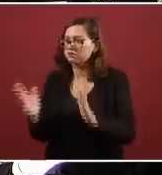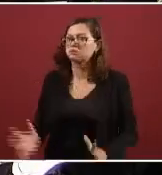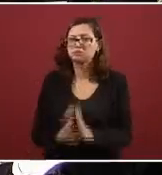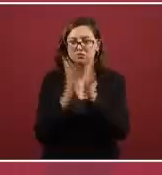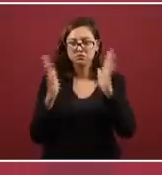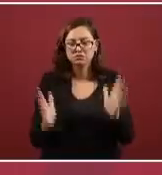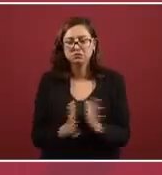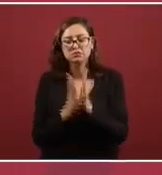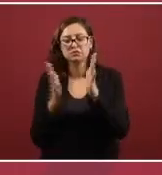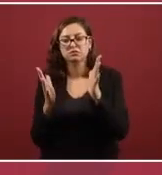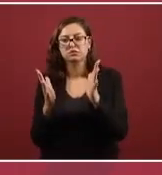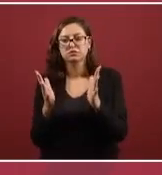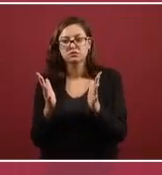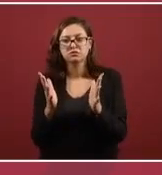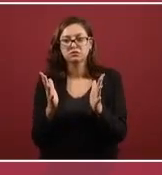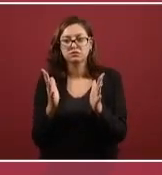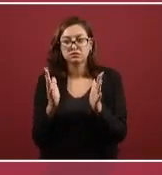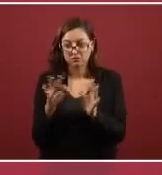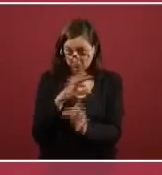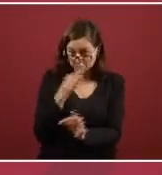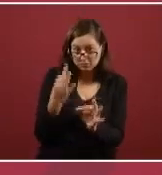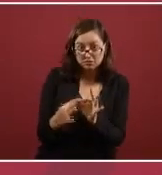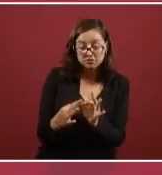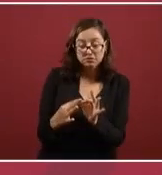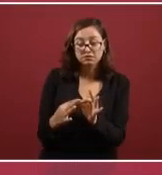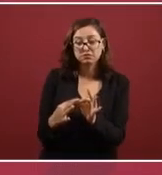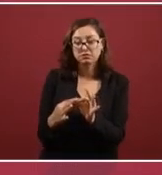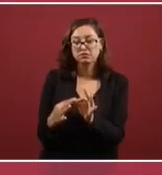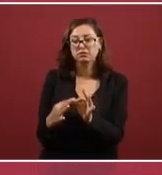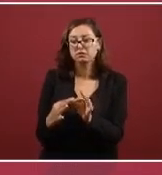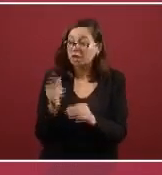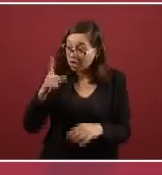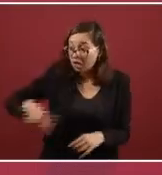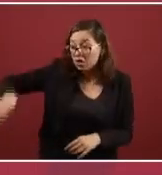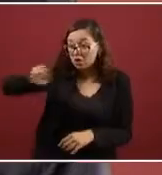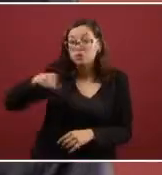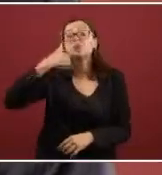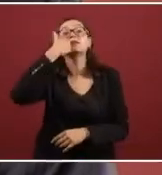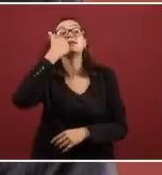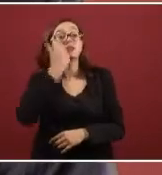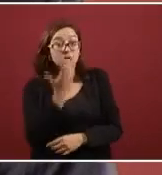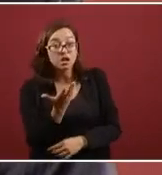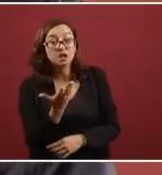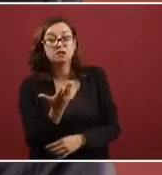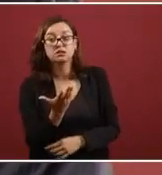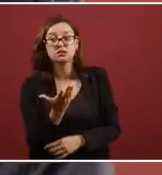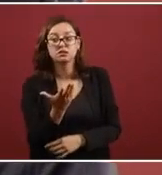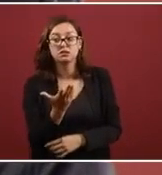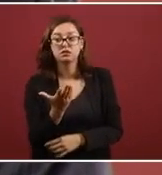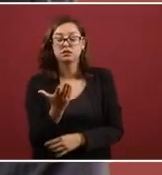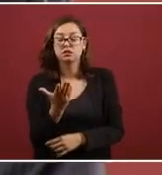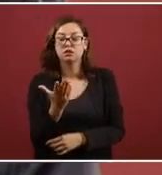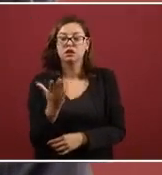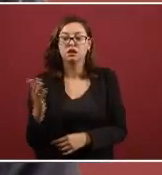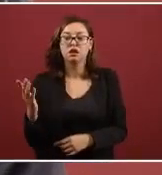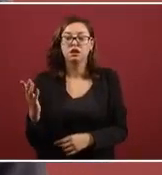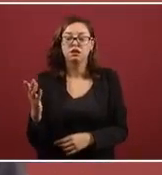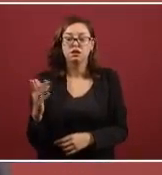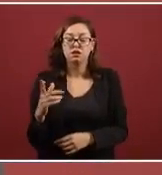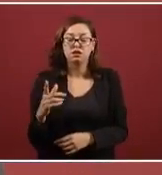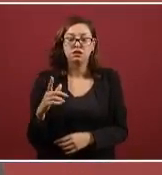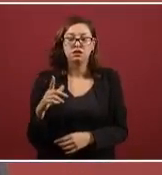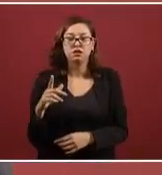estas consultas, si los ciudadanos lo solicitan y quieren